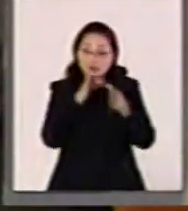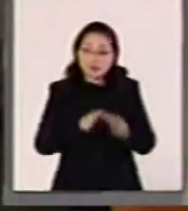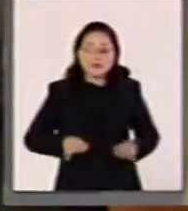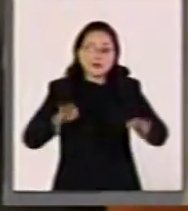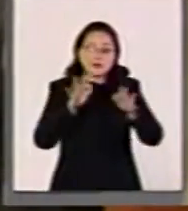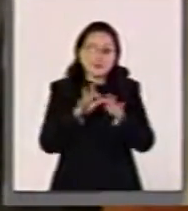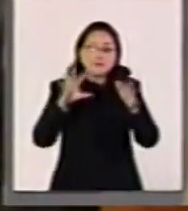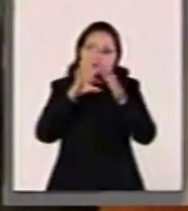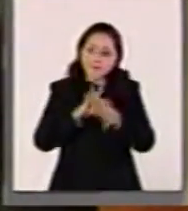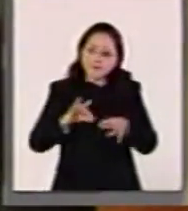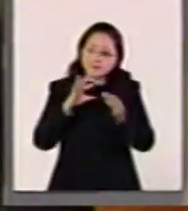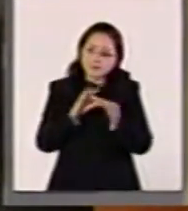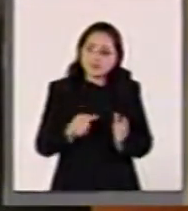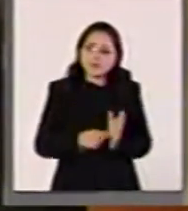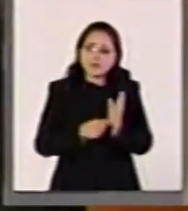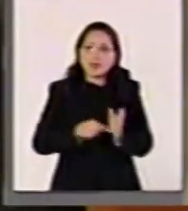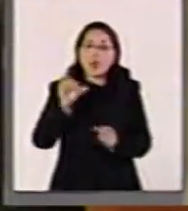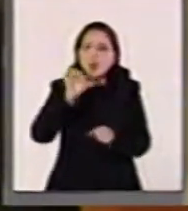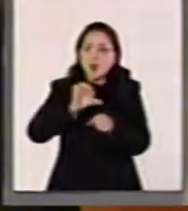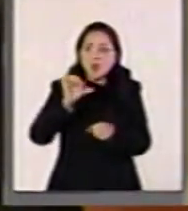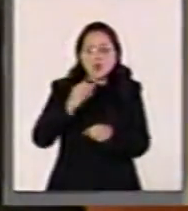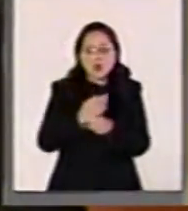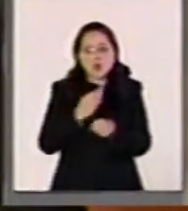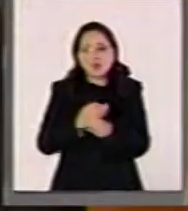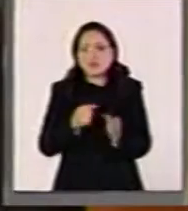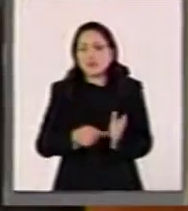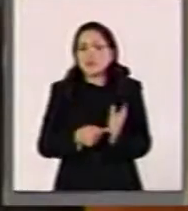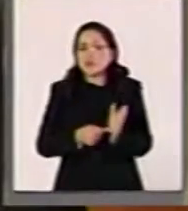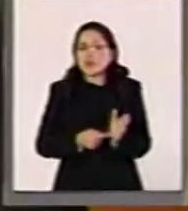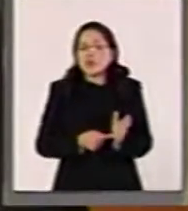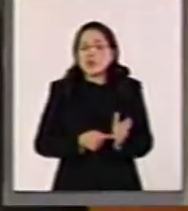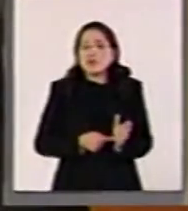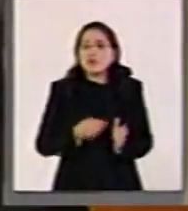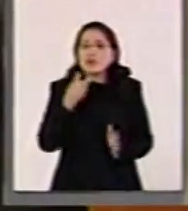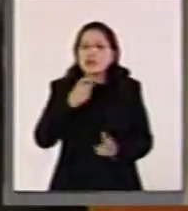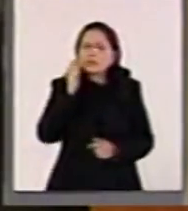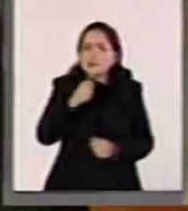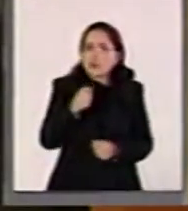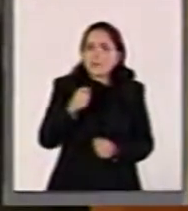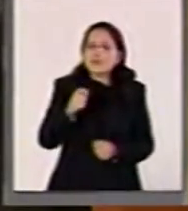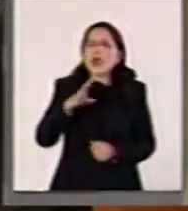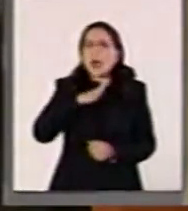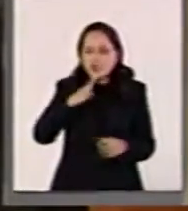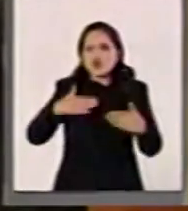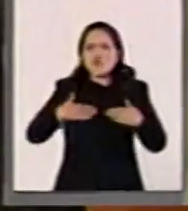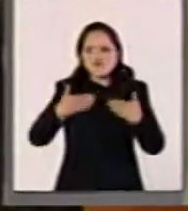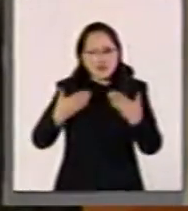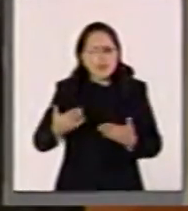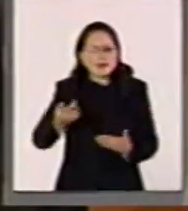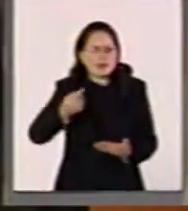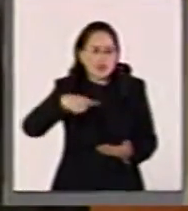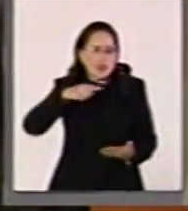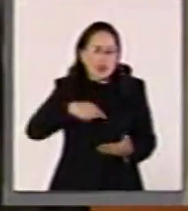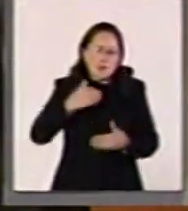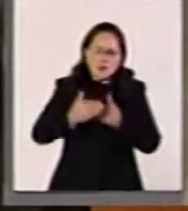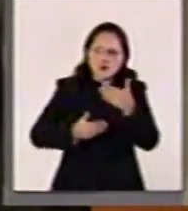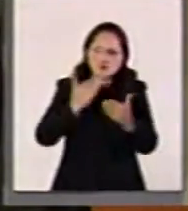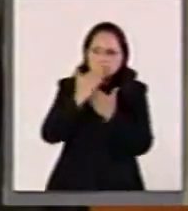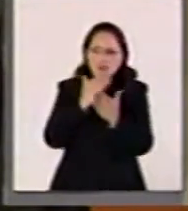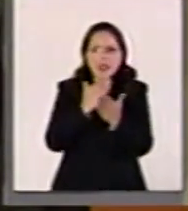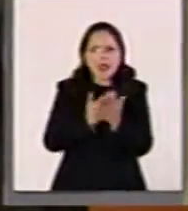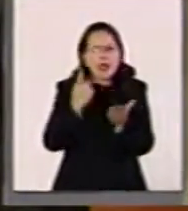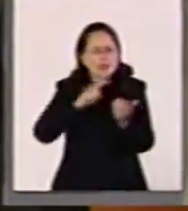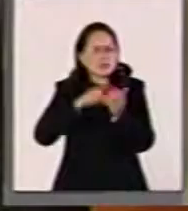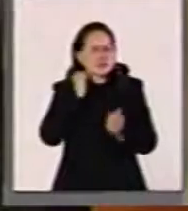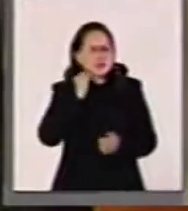que esta o demás muestra una confianza en los procesos que hemos iniciado desde que estamos en el Senado de la